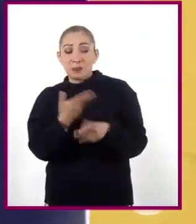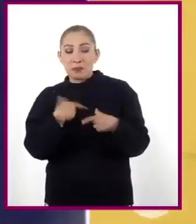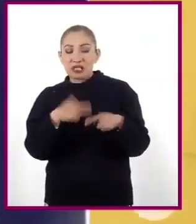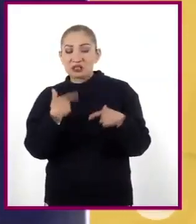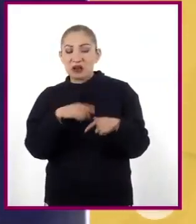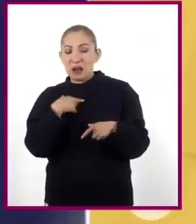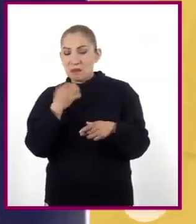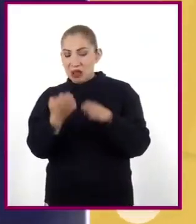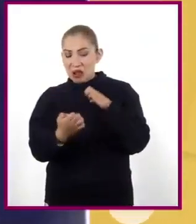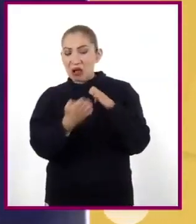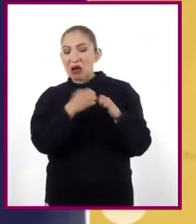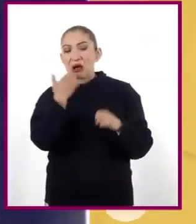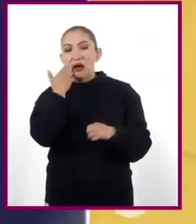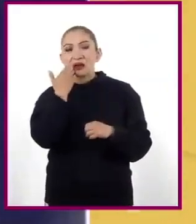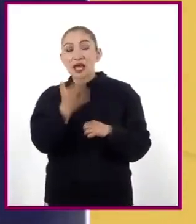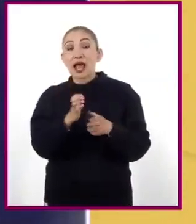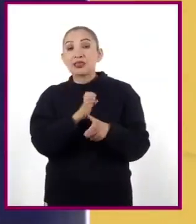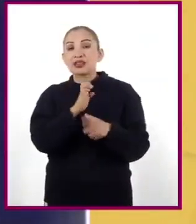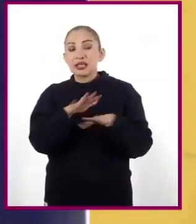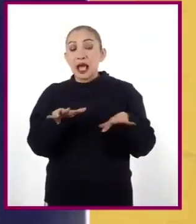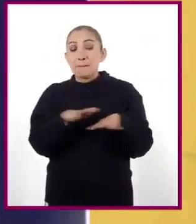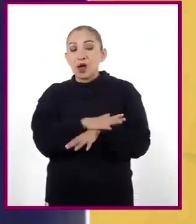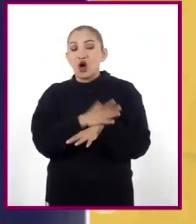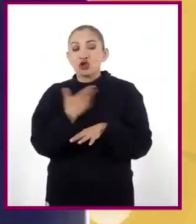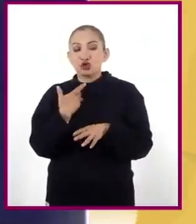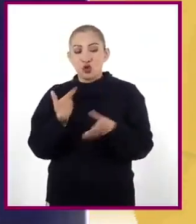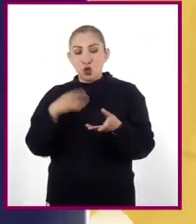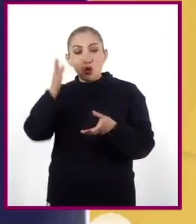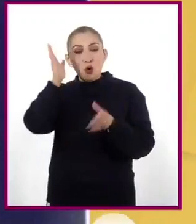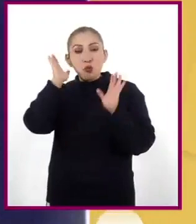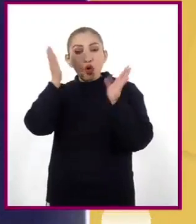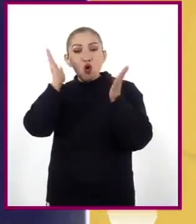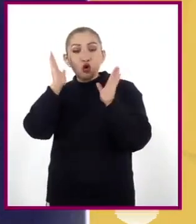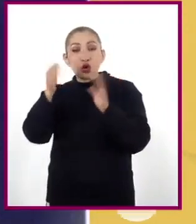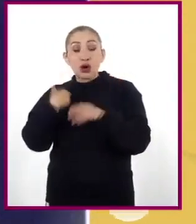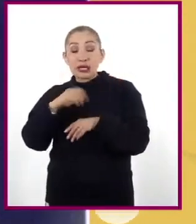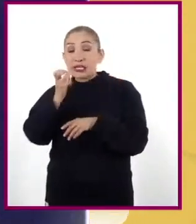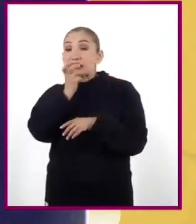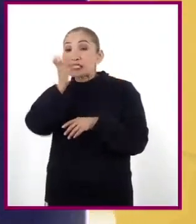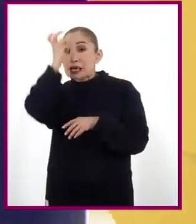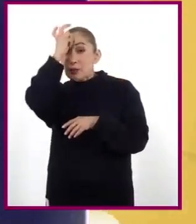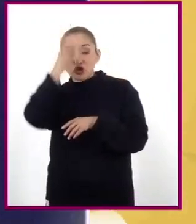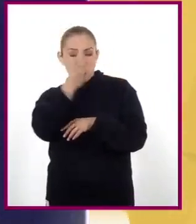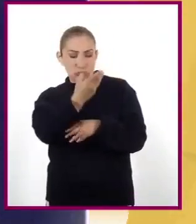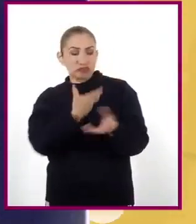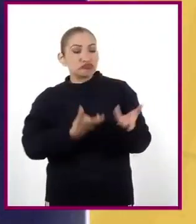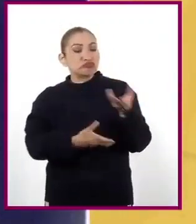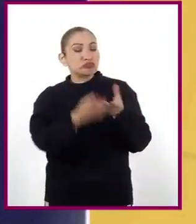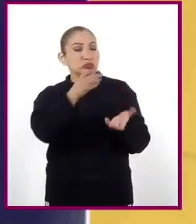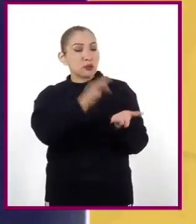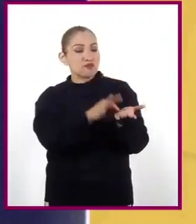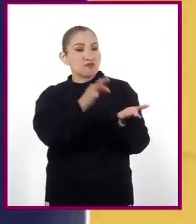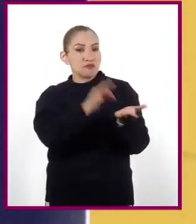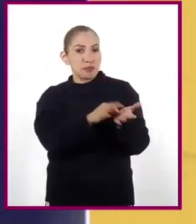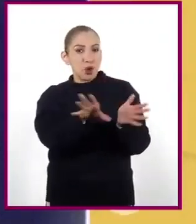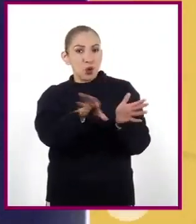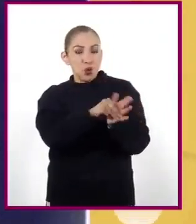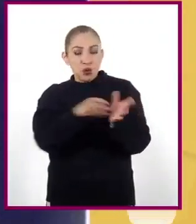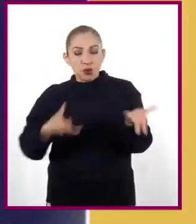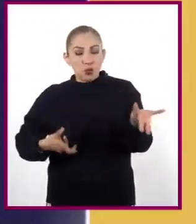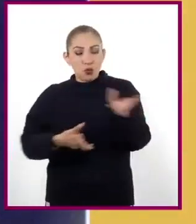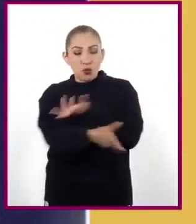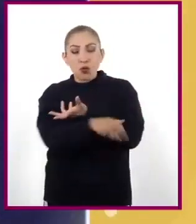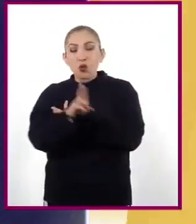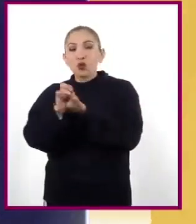los gitanos, así que cambió su mulo y una partida de chivos por los dos lingotes imantados. Úrsula